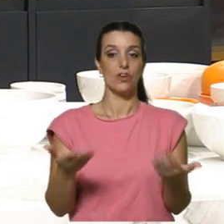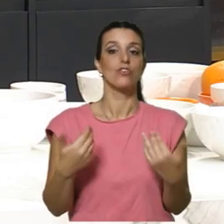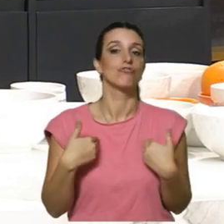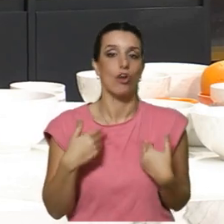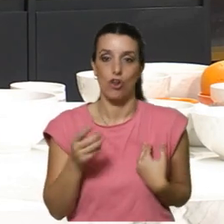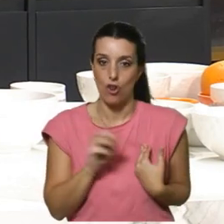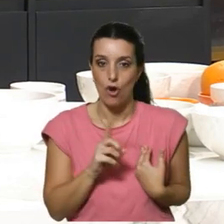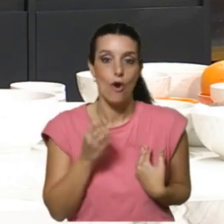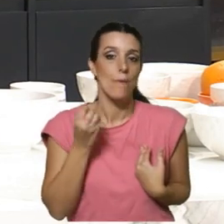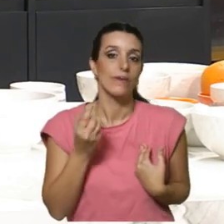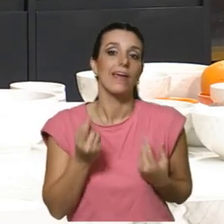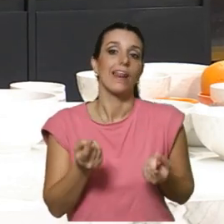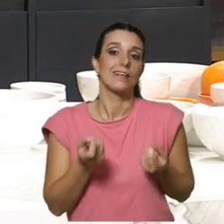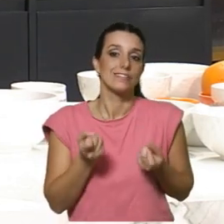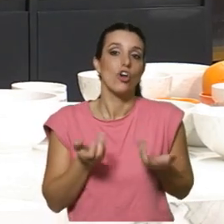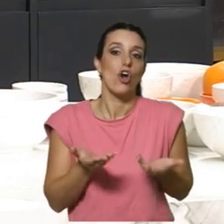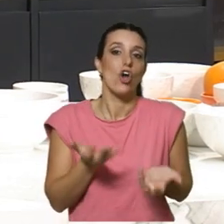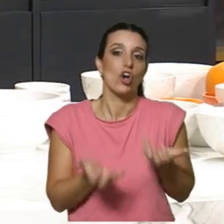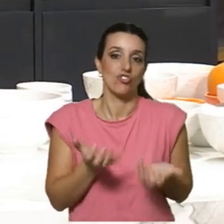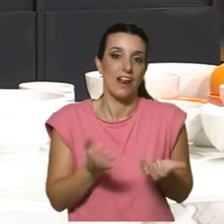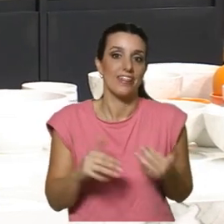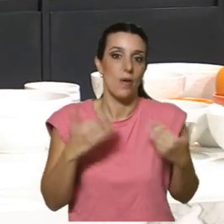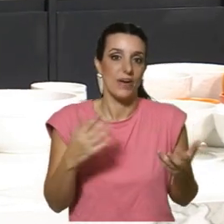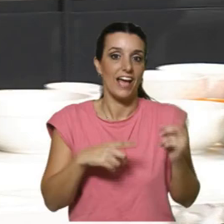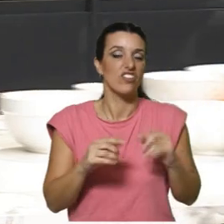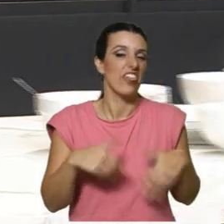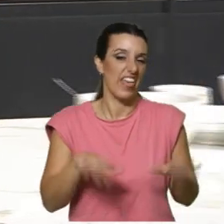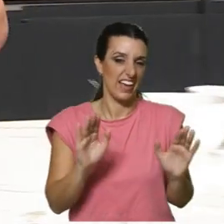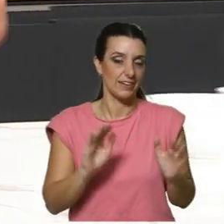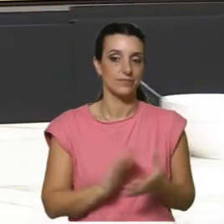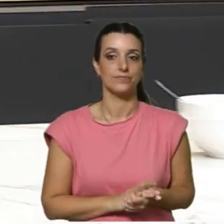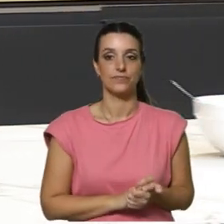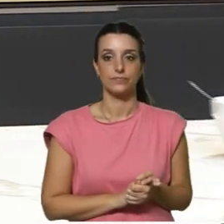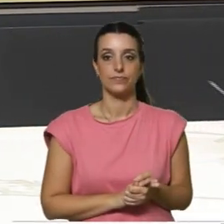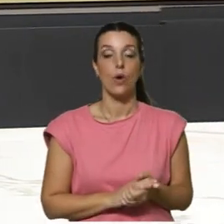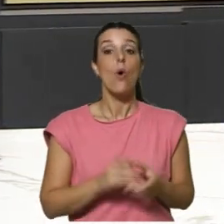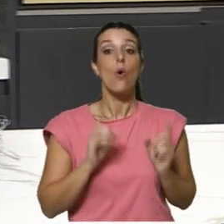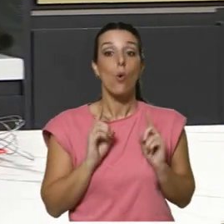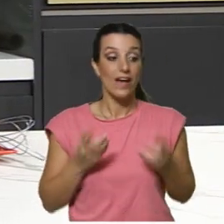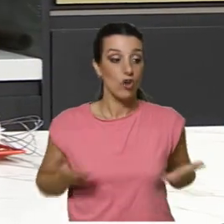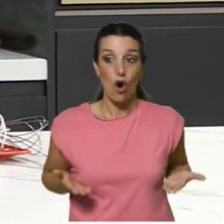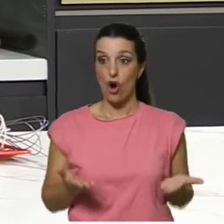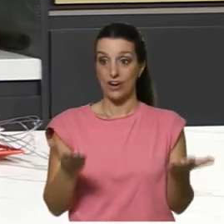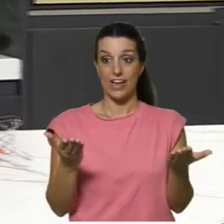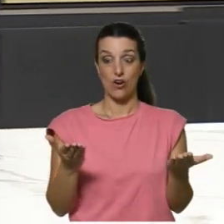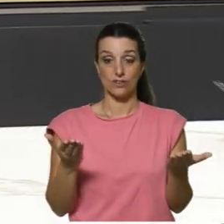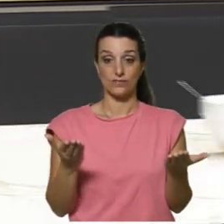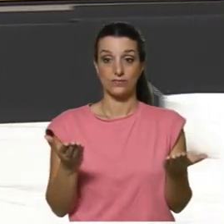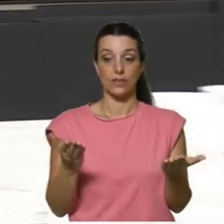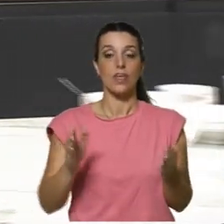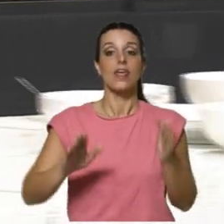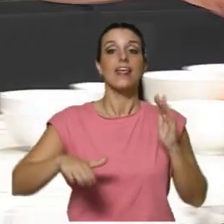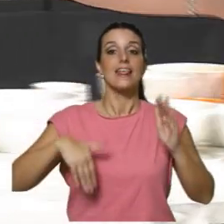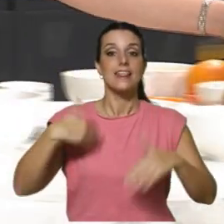lo voy a llevar al horno porque necesito el horno para cocinarlo después. Así que lo dejamos por acá atrás. Cuando vos lo horneás y